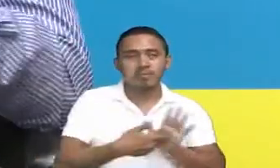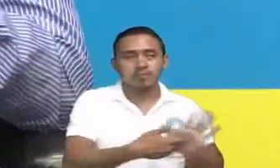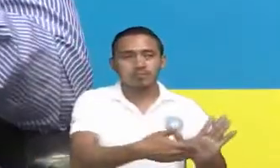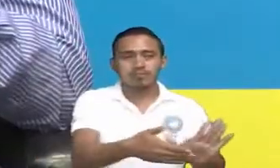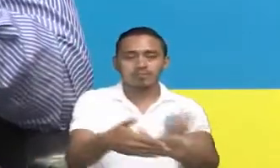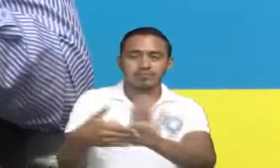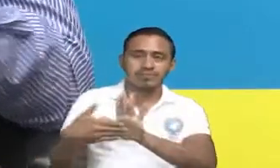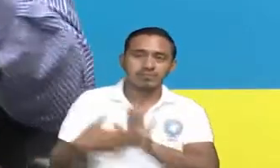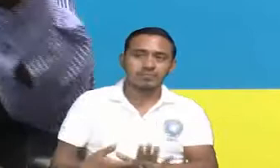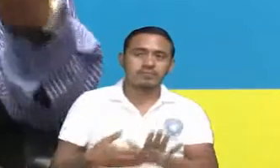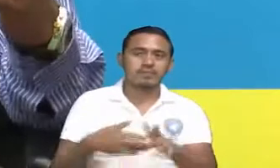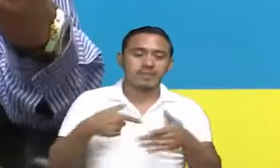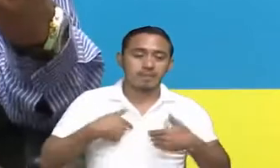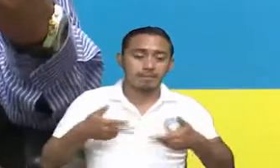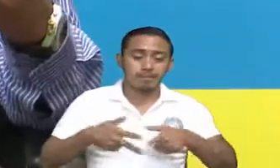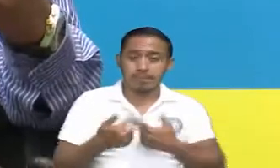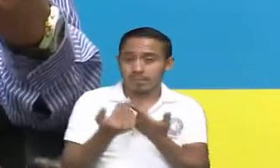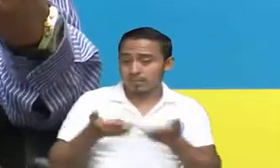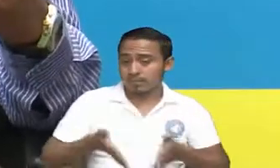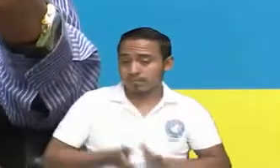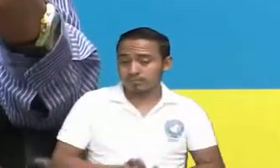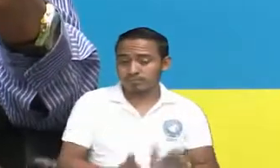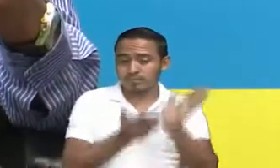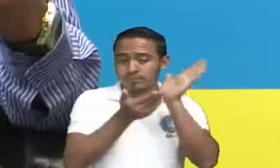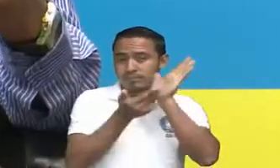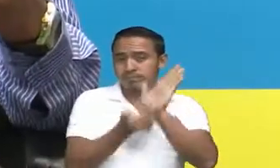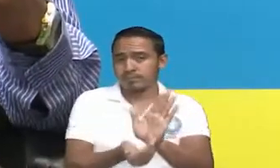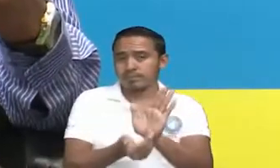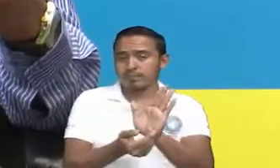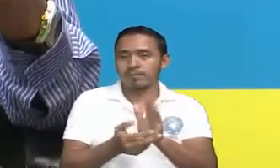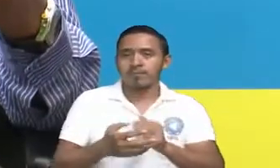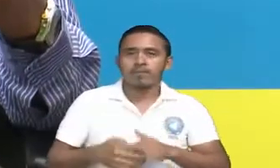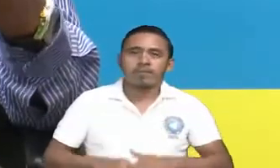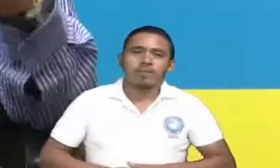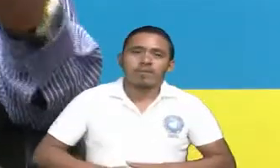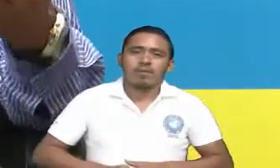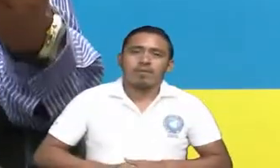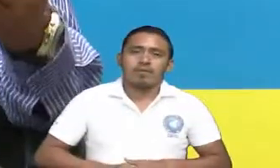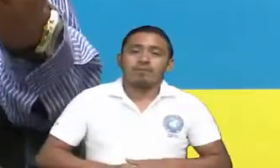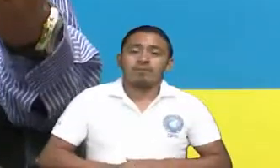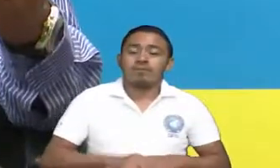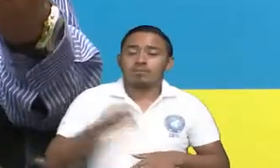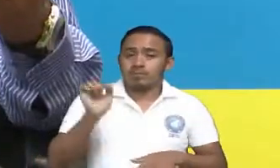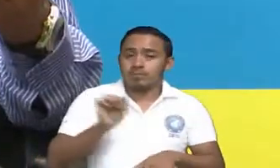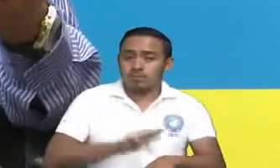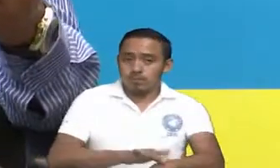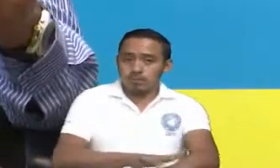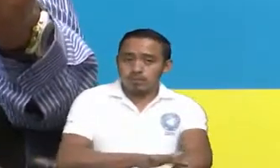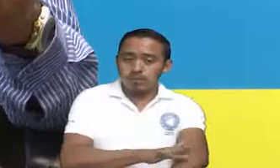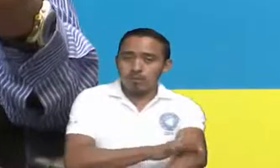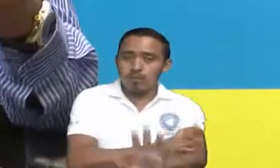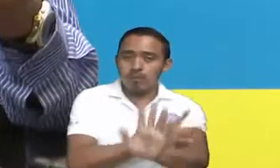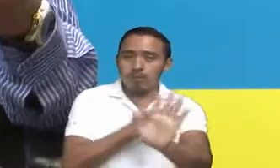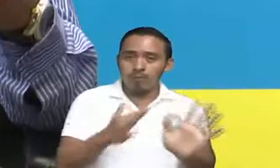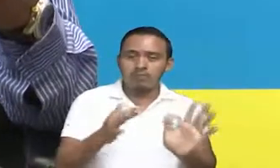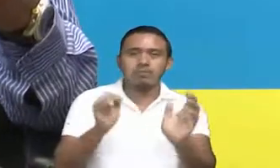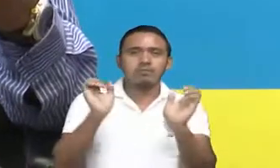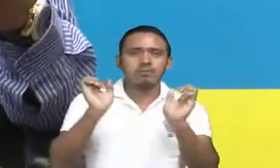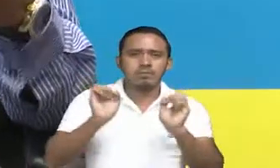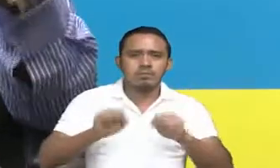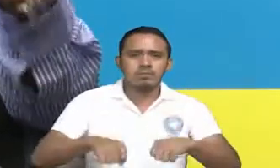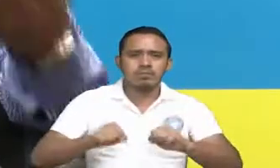momento en que nacemos. Obviamente, este sentimiento muchas veces se puede